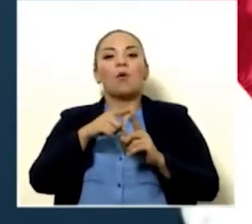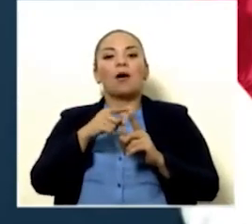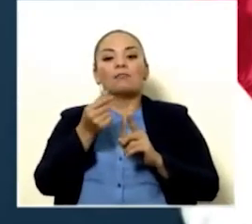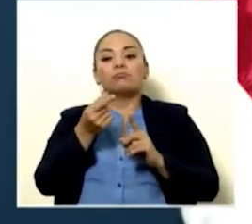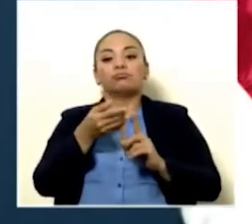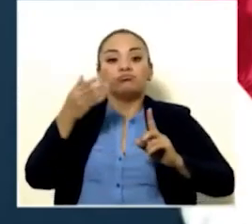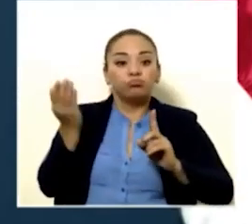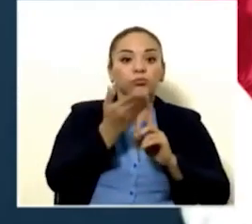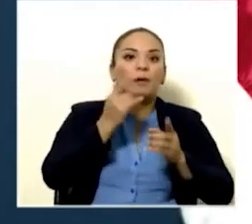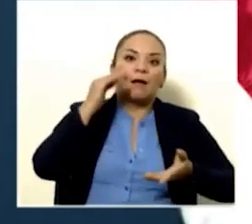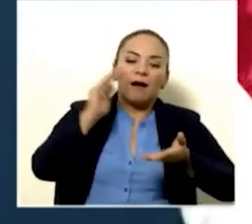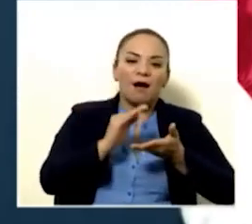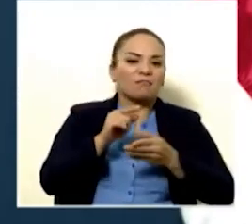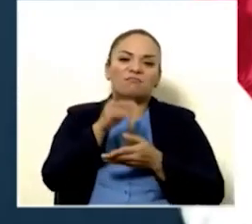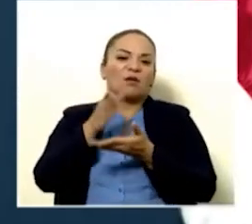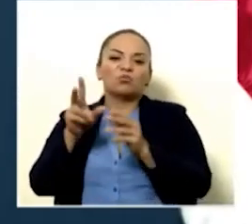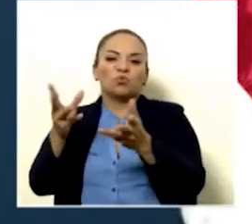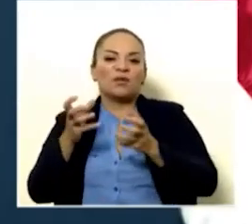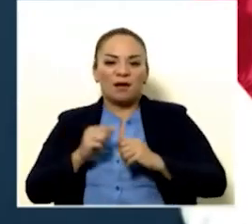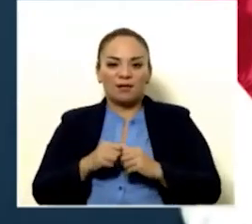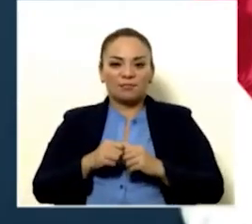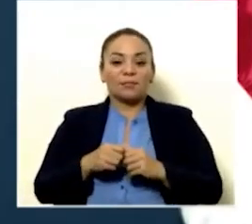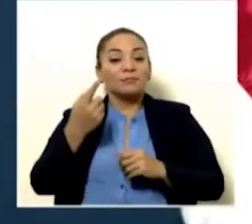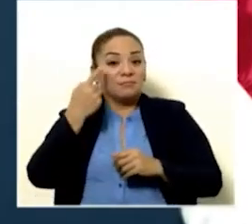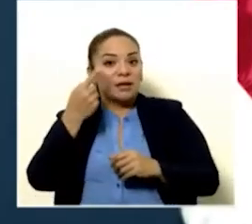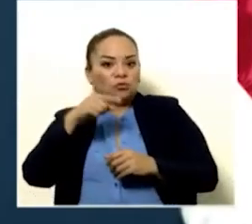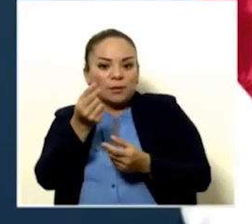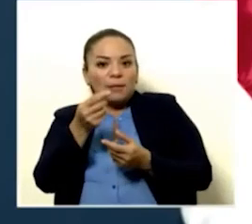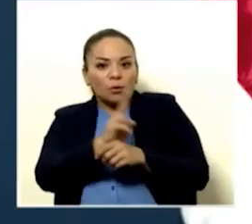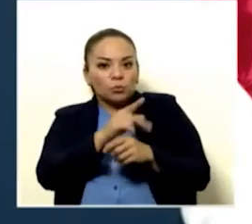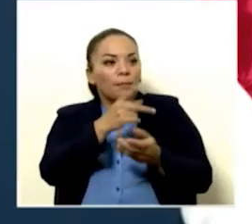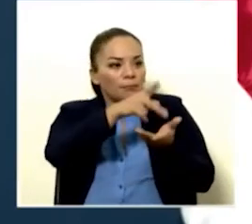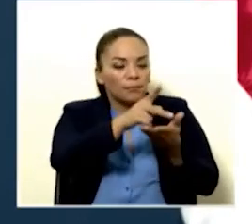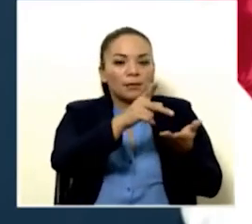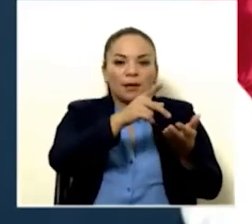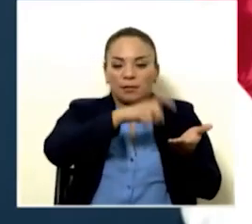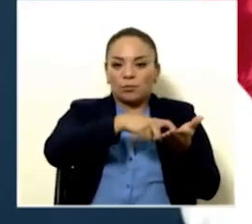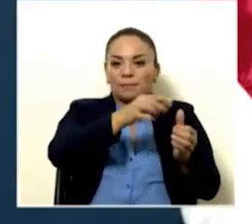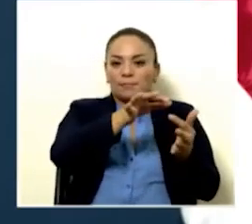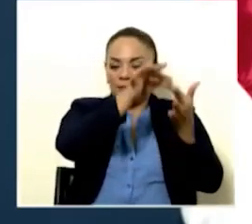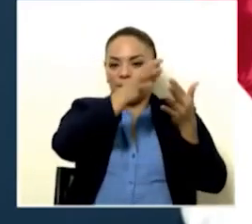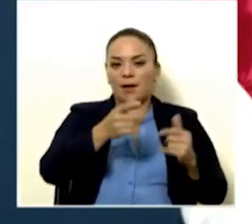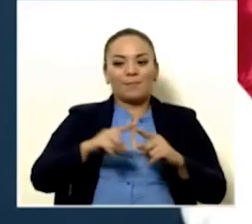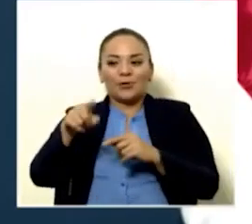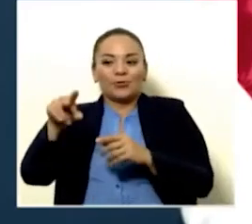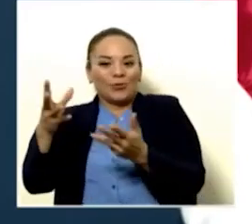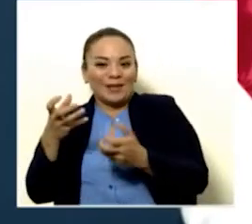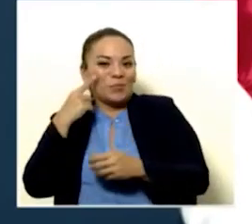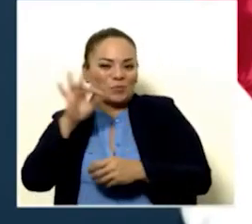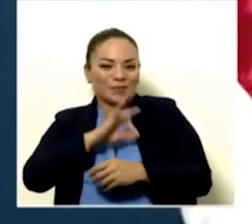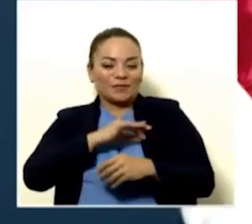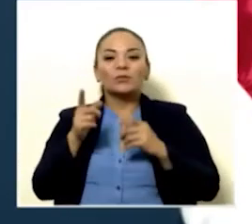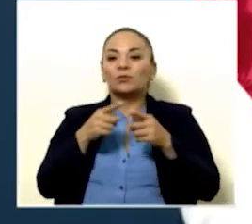interés y bajemos el gasto en intereses porque estamos amortizando el principal. Esa conversación, nosotros convocamos la